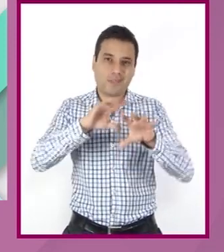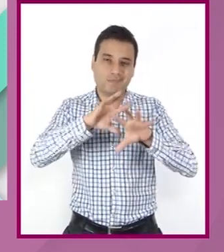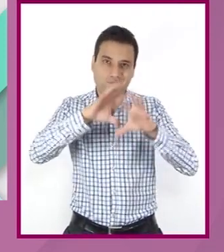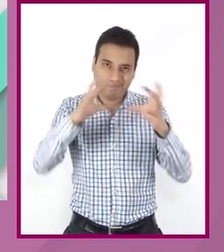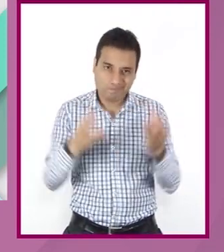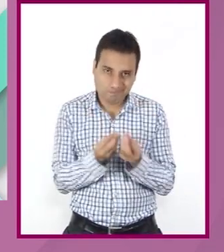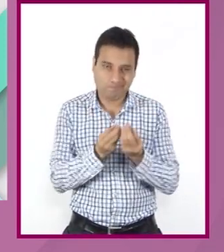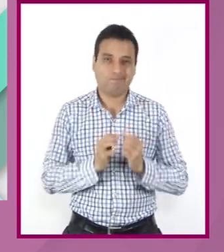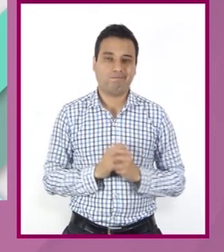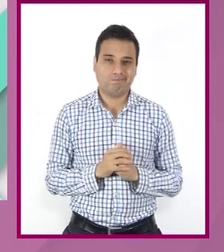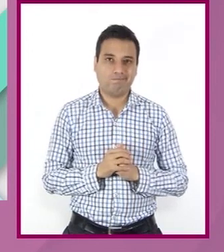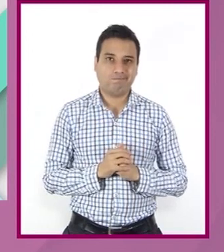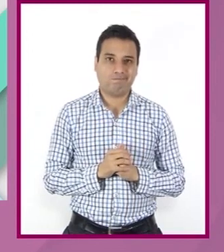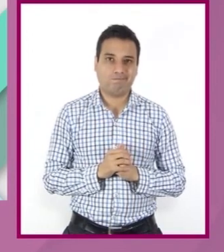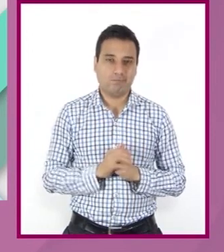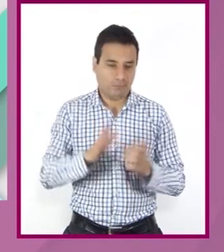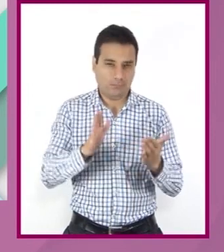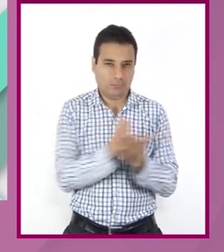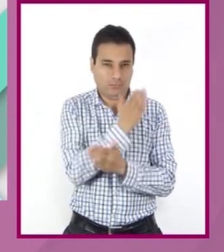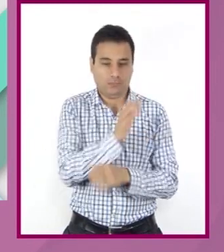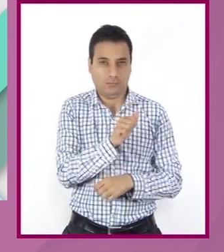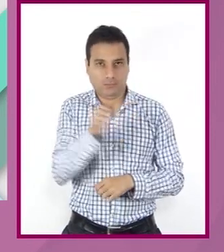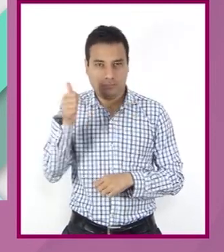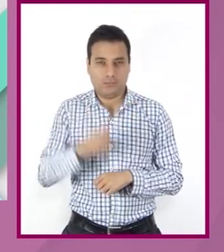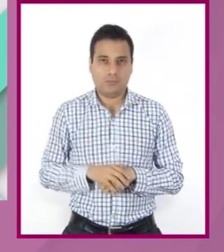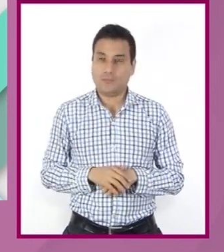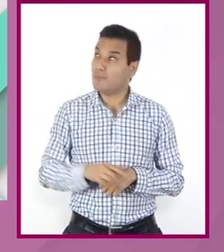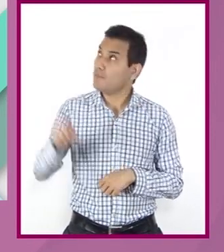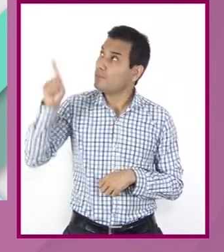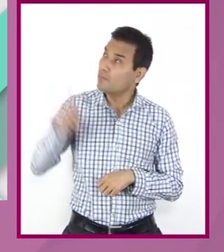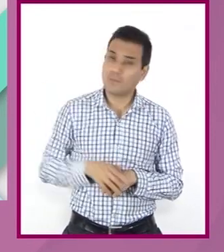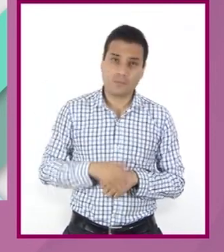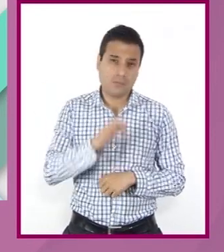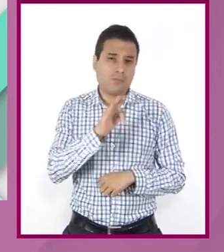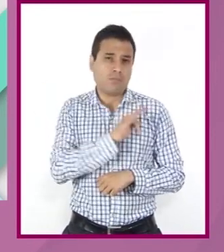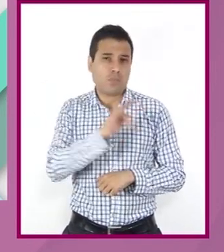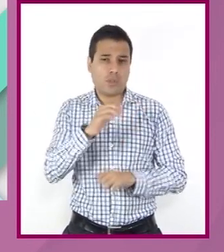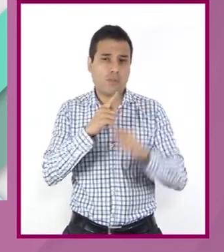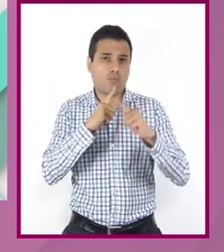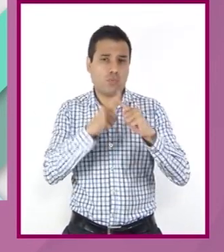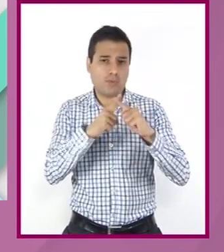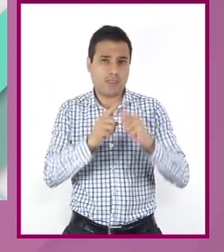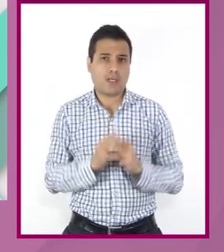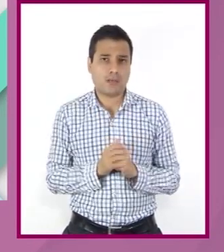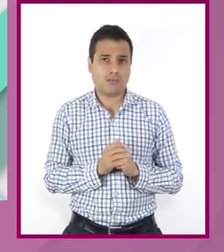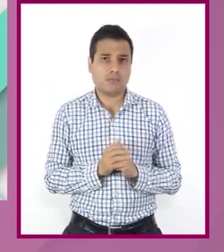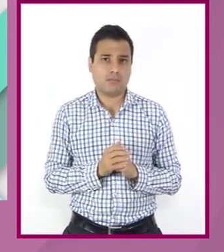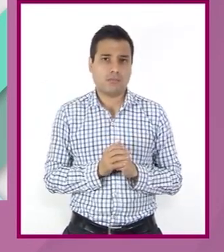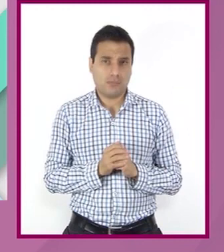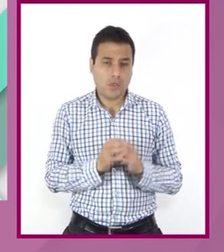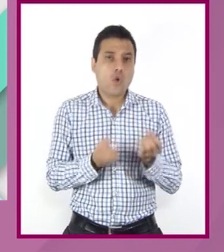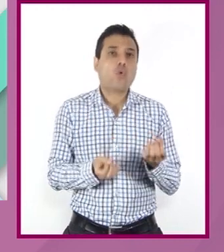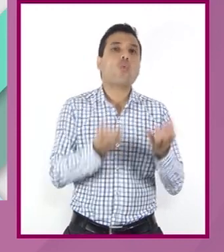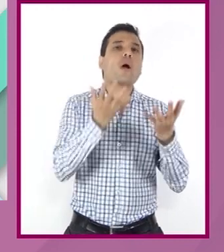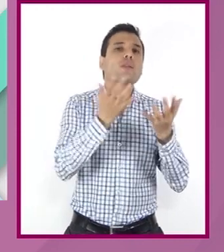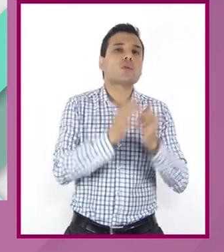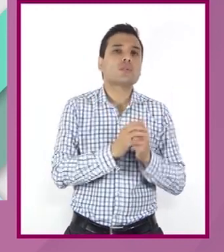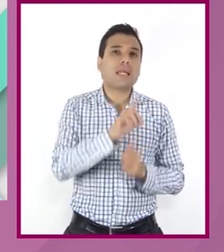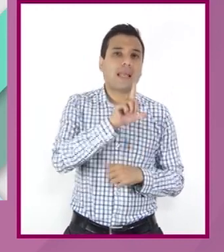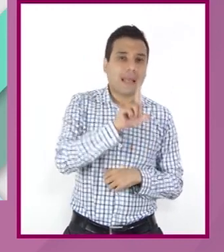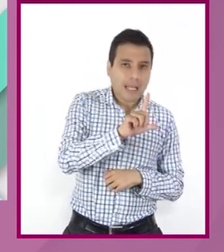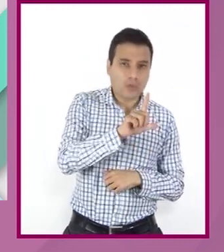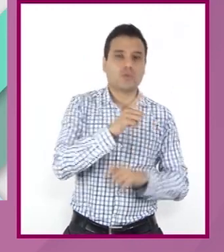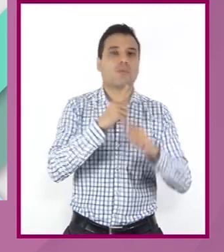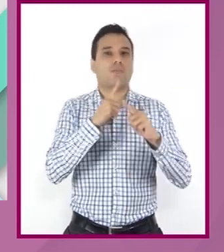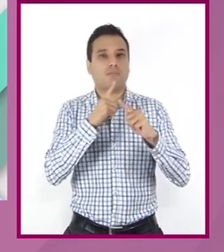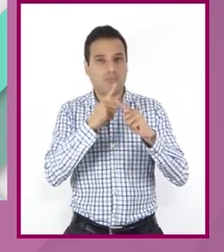de la figura, mientras que en los polígonos regulares se puede multiplicar la medida de uno de los lados por la cantidad de lados que tenga el